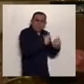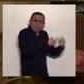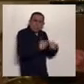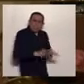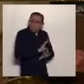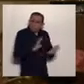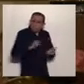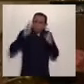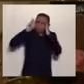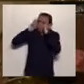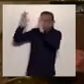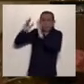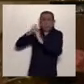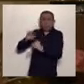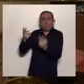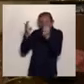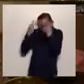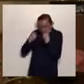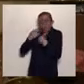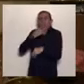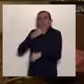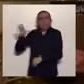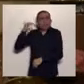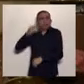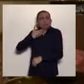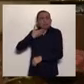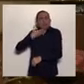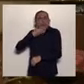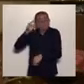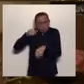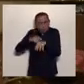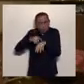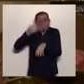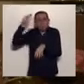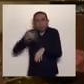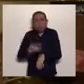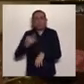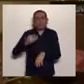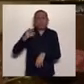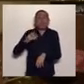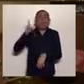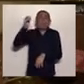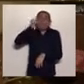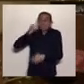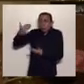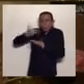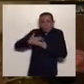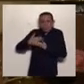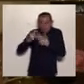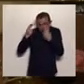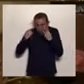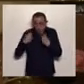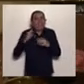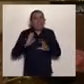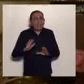vida, pero fue dócil a la voluntad de Dios, supo escuchar en tiempo oportuno lo que el Señor le pedía. Y